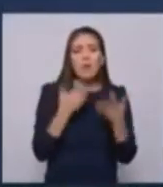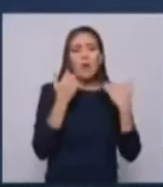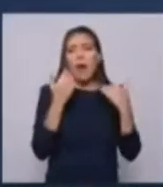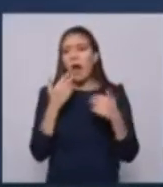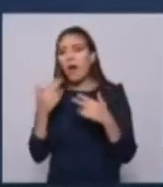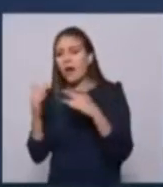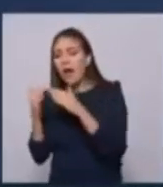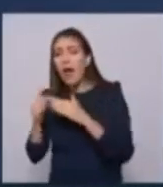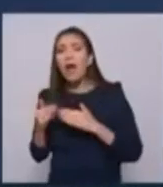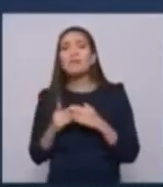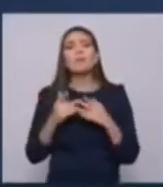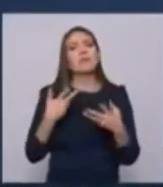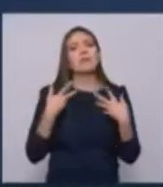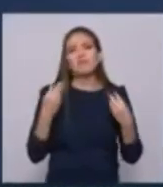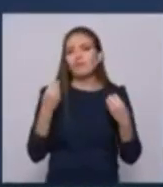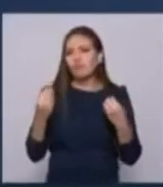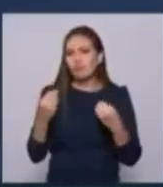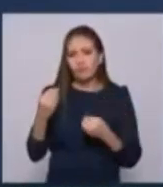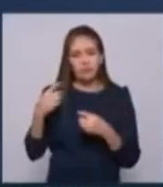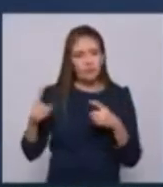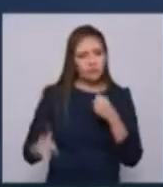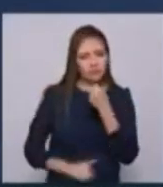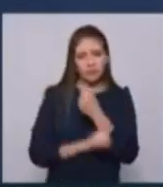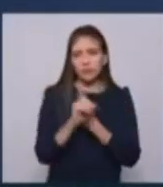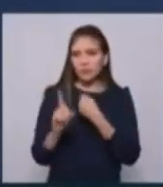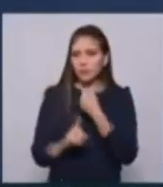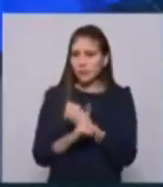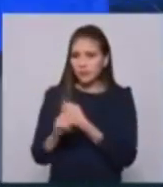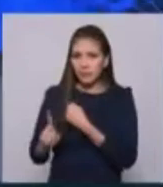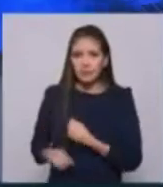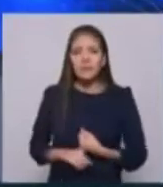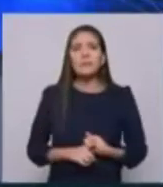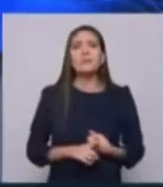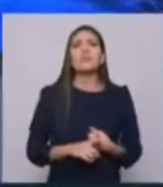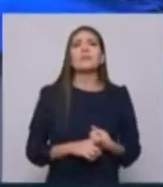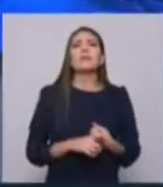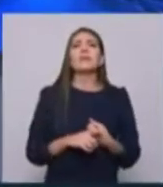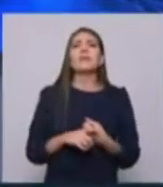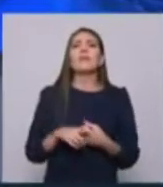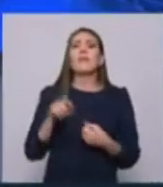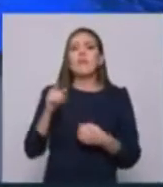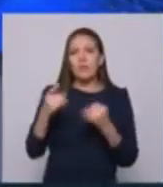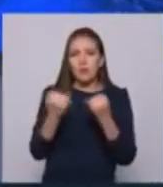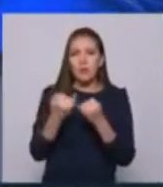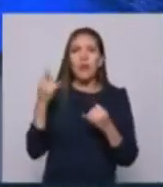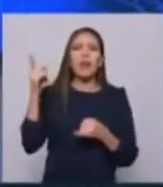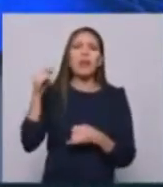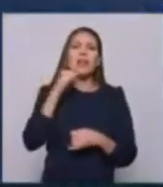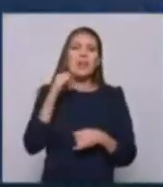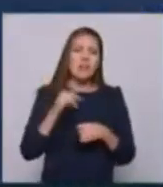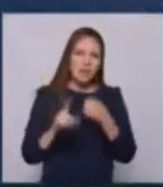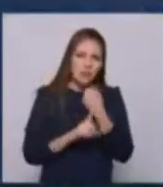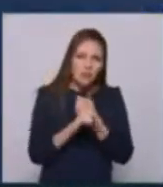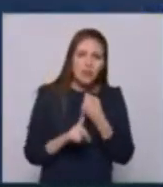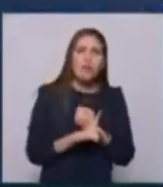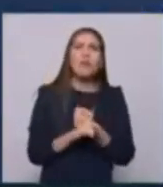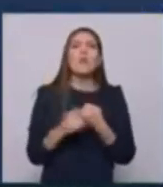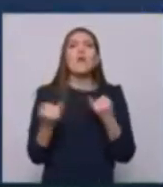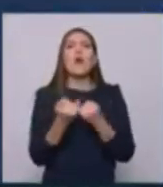realmente con el tema migratorio, lo vimos en Italia hace un par de semanas, lo estamos viendo en Colombia con